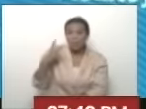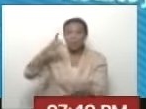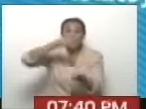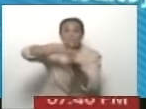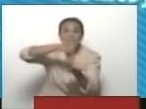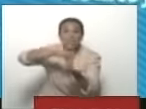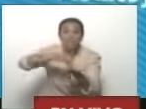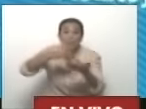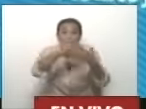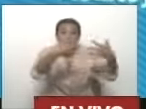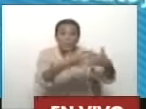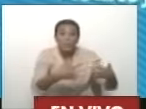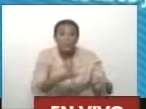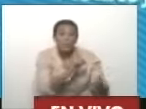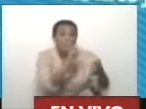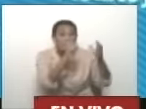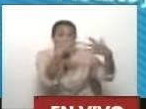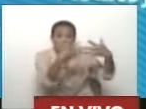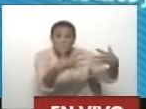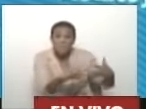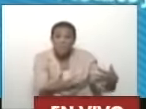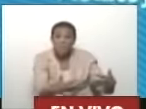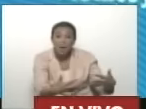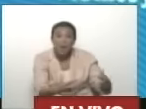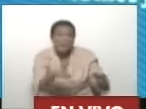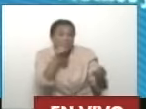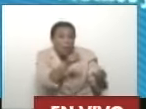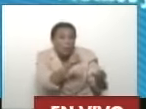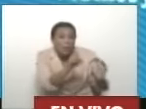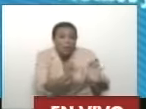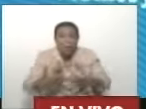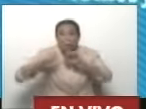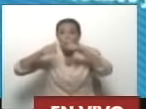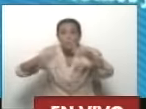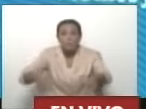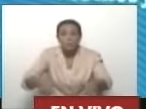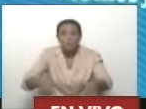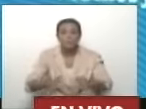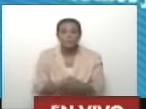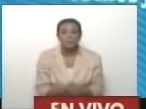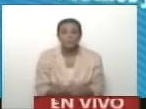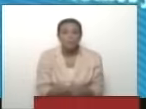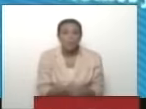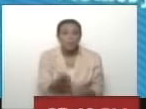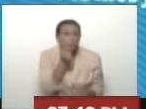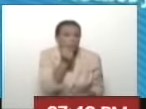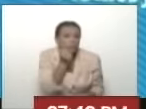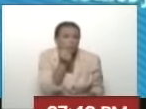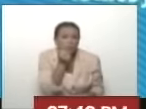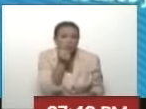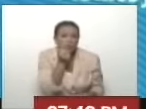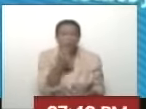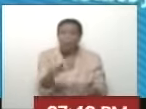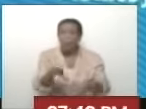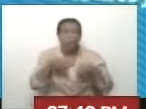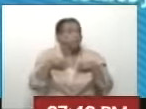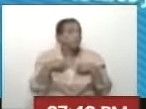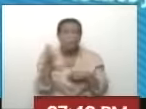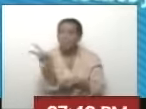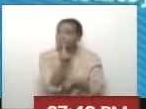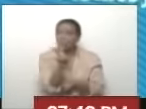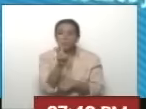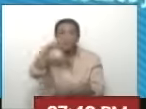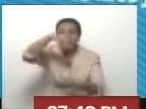participaron en la redacción de cada letra. Y desde ese momento, de manera exprofesa, dijeron, no reconocemos